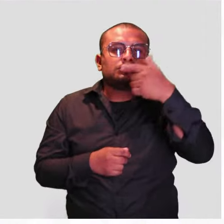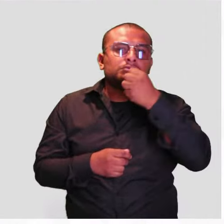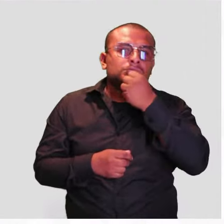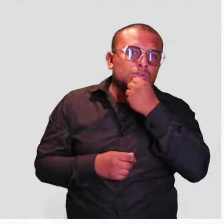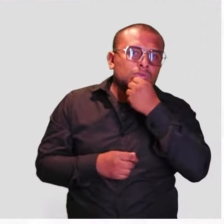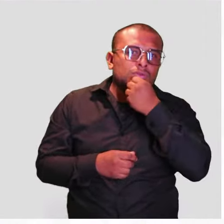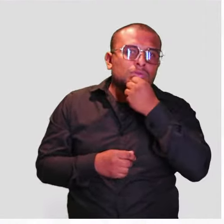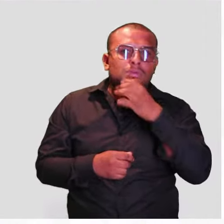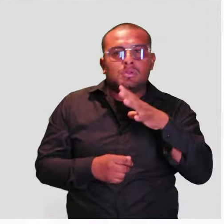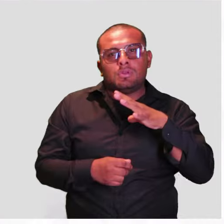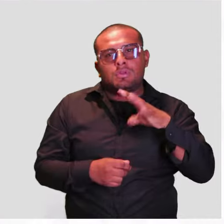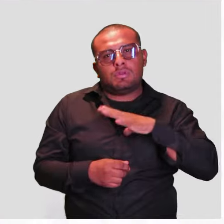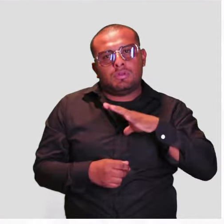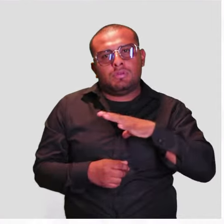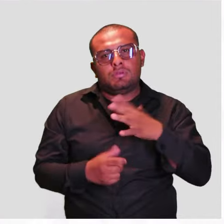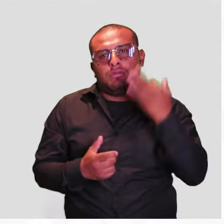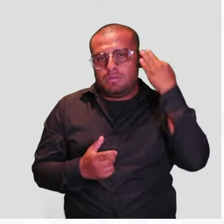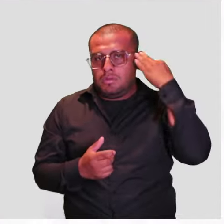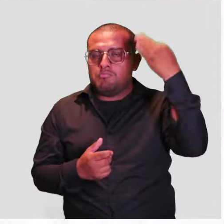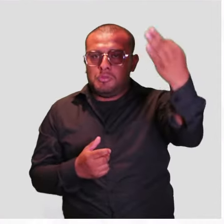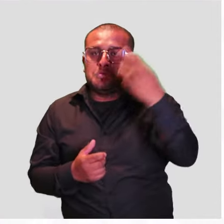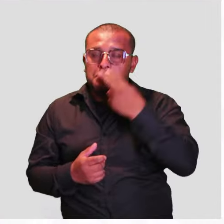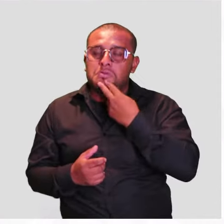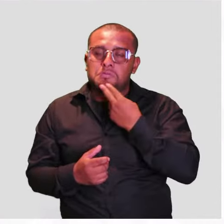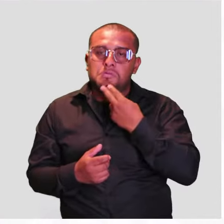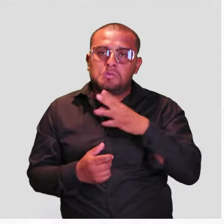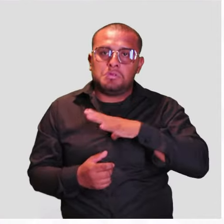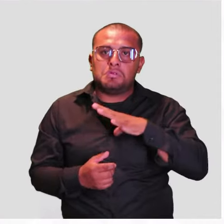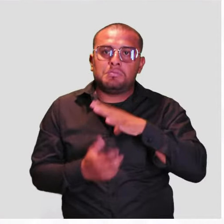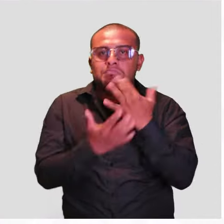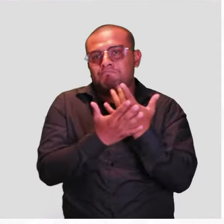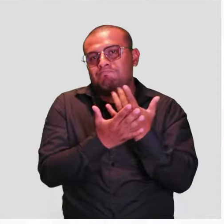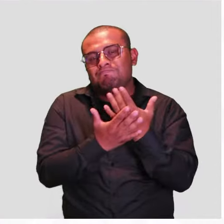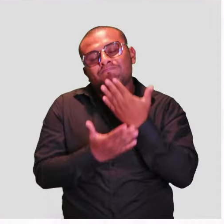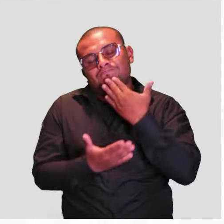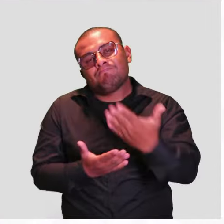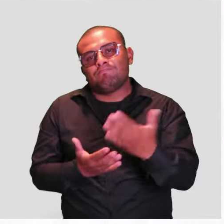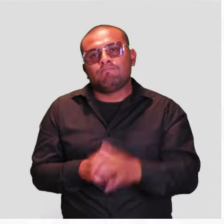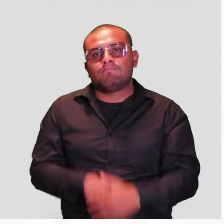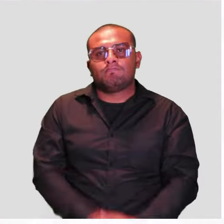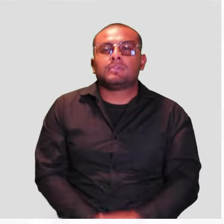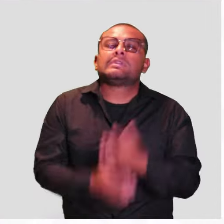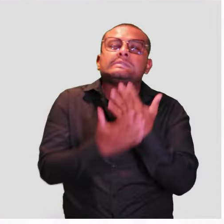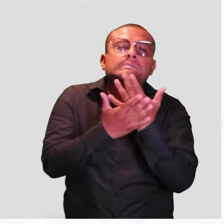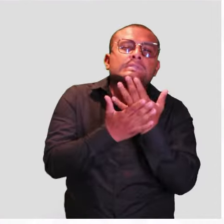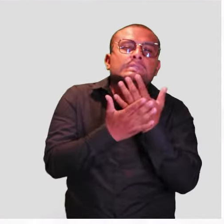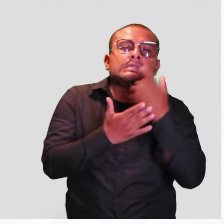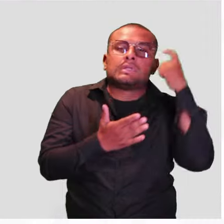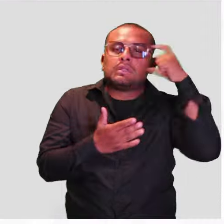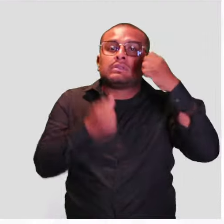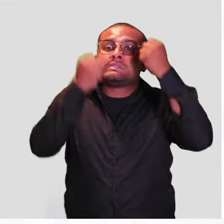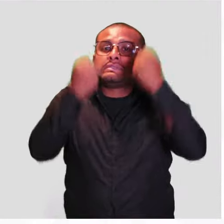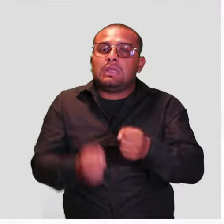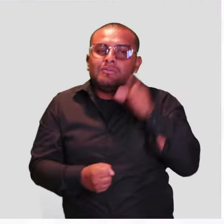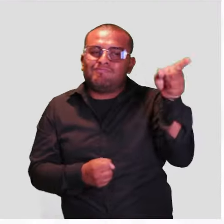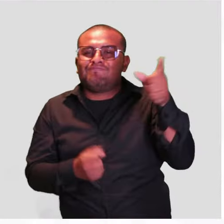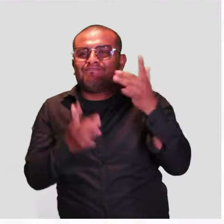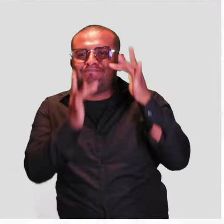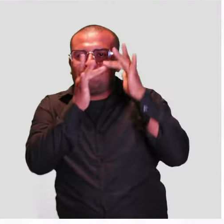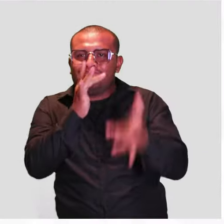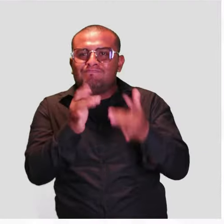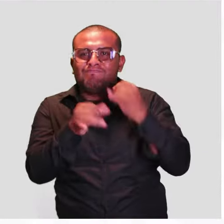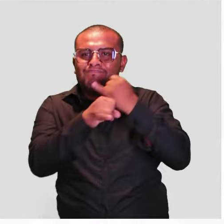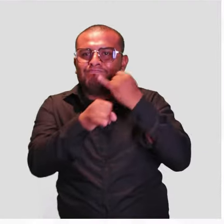tiempo dentro de este subsegmento para el candidato Juan Rock de Querétaro Seguro. Ha tenido algún problema